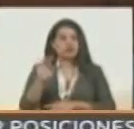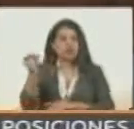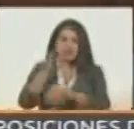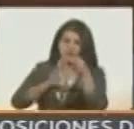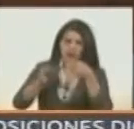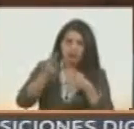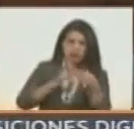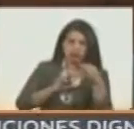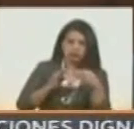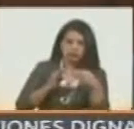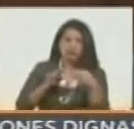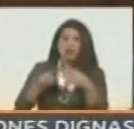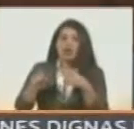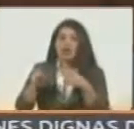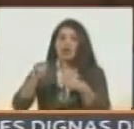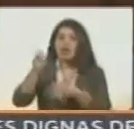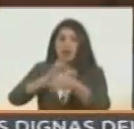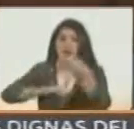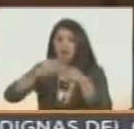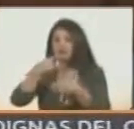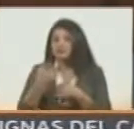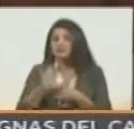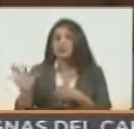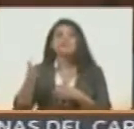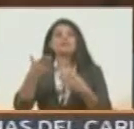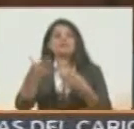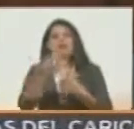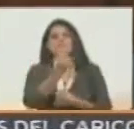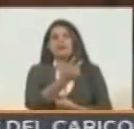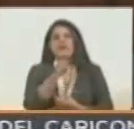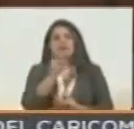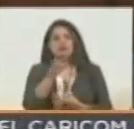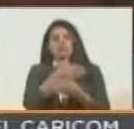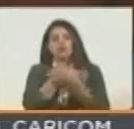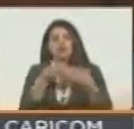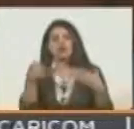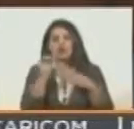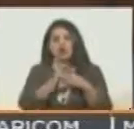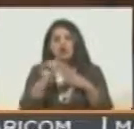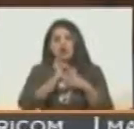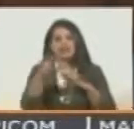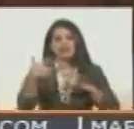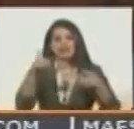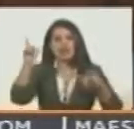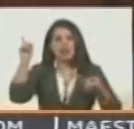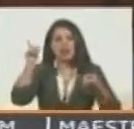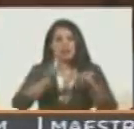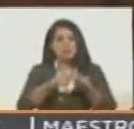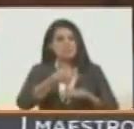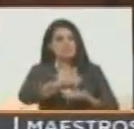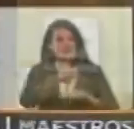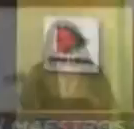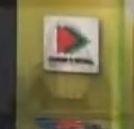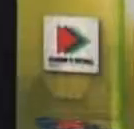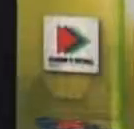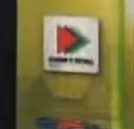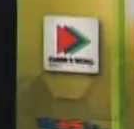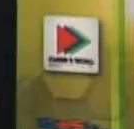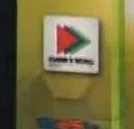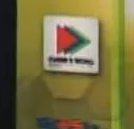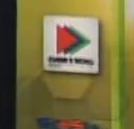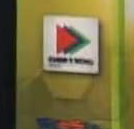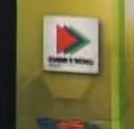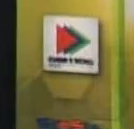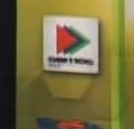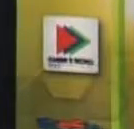informando de que fueron liquidados cerca de 24 millones de dólares la primera subasta. Bien, escuchaban